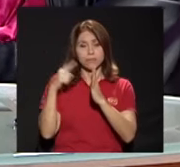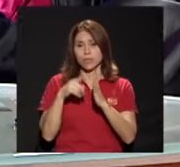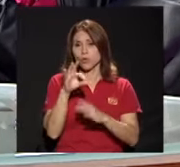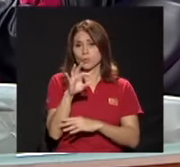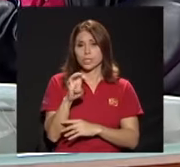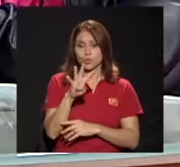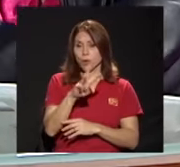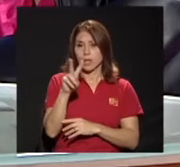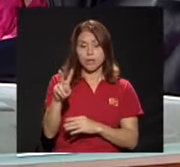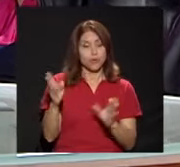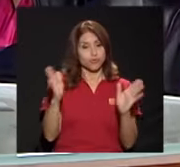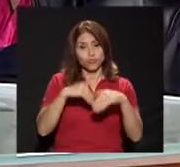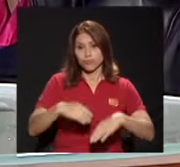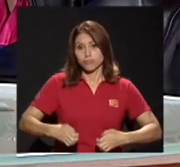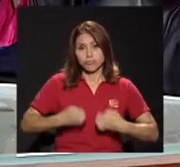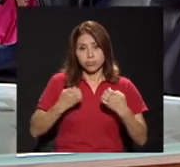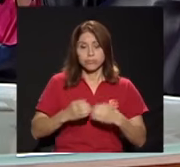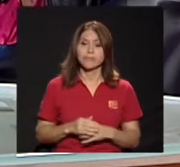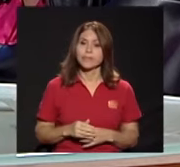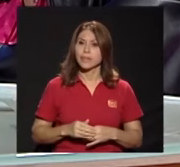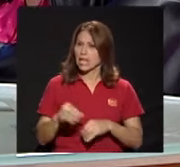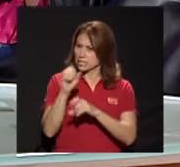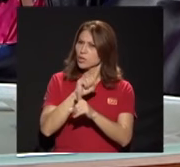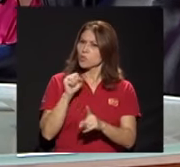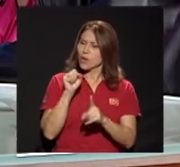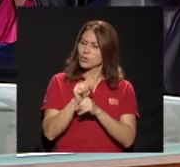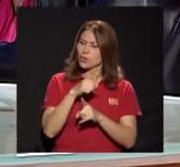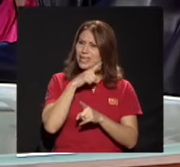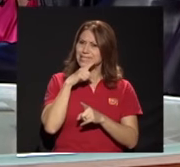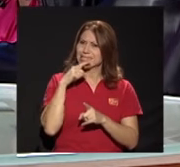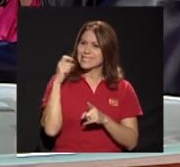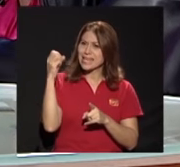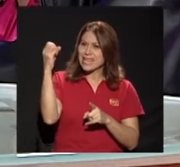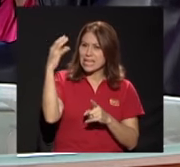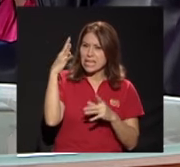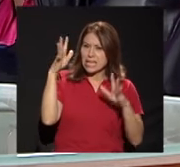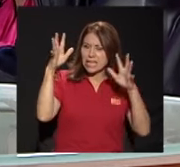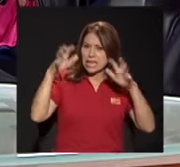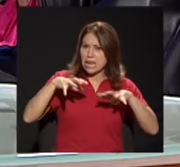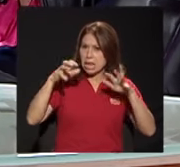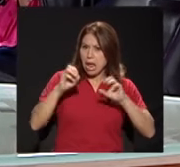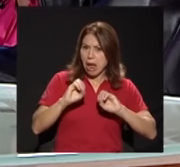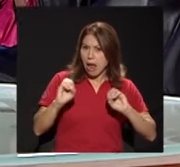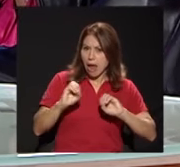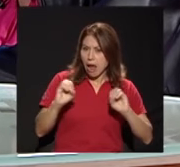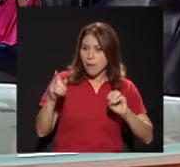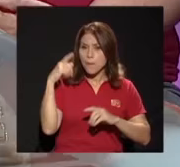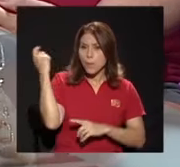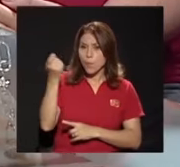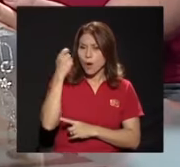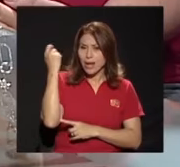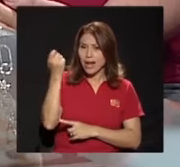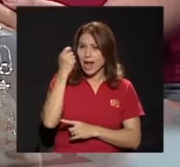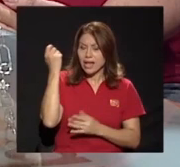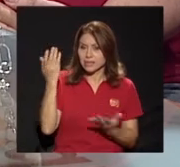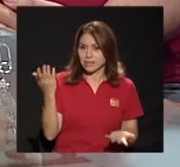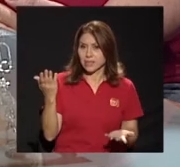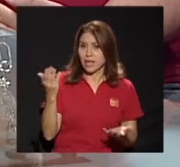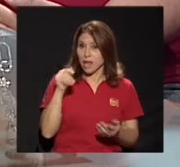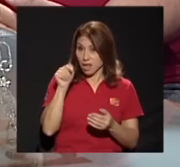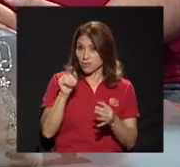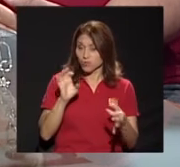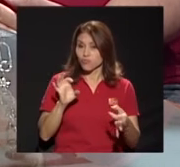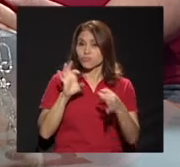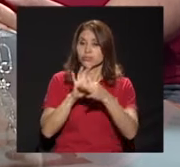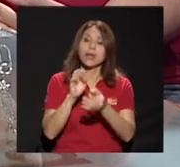1942, ¿verdad? A ver, esa situación de sequía que hay en la provincia de Guanacaste obedece a un poco acá, tanto al cambio climático